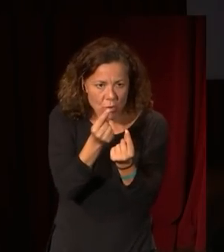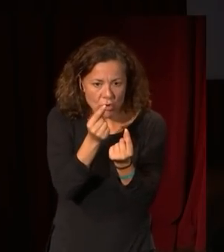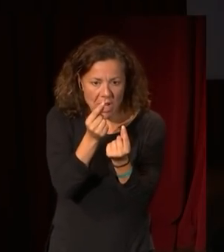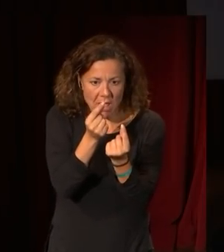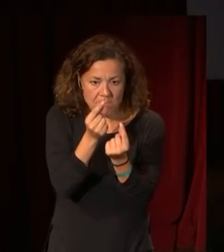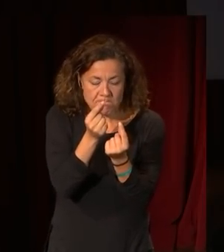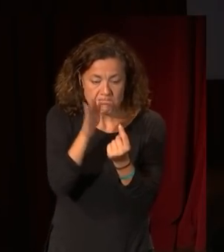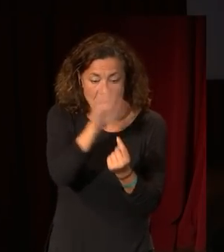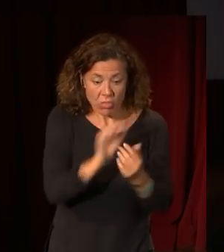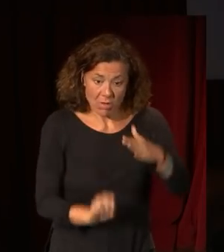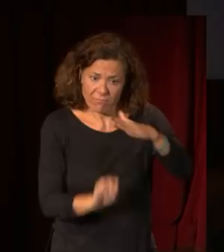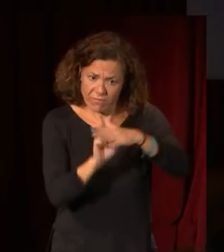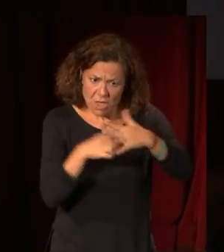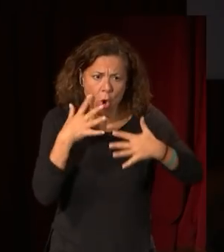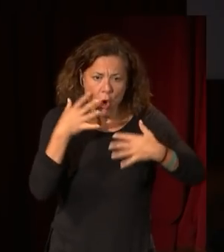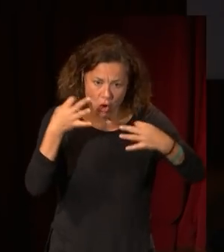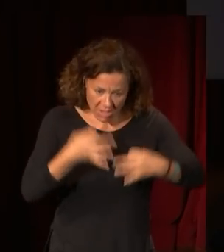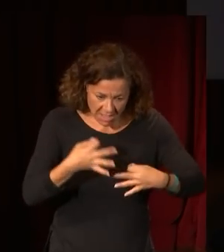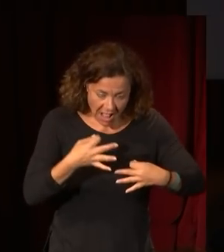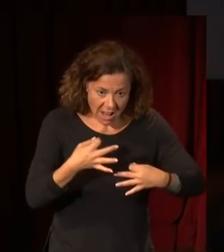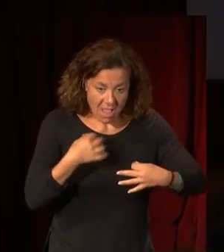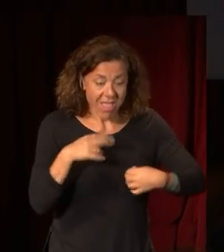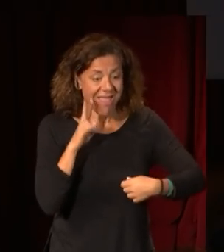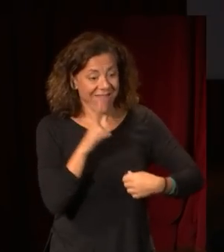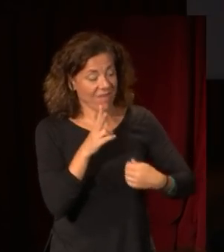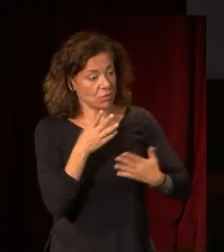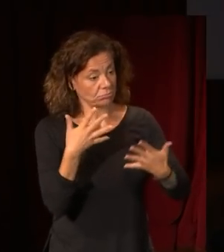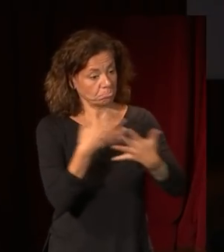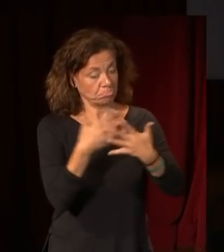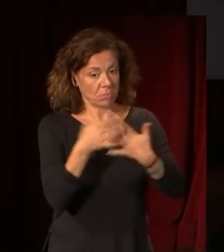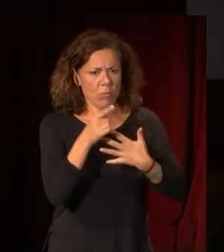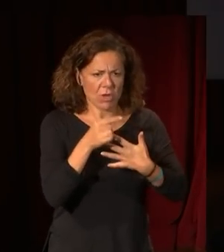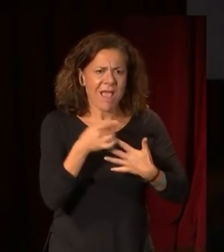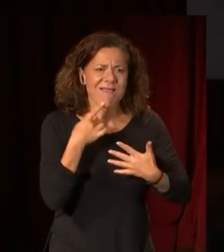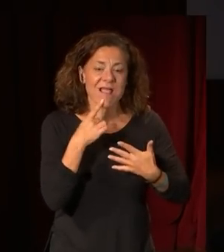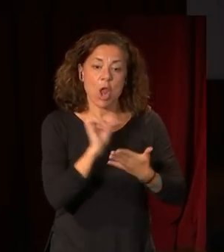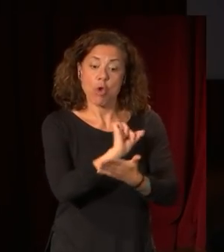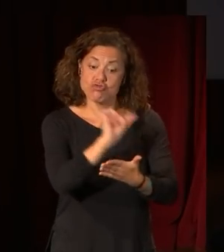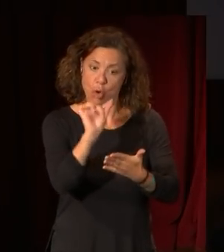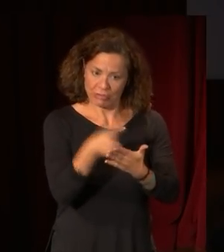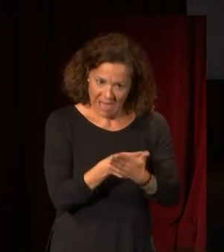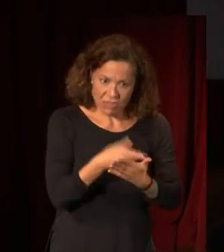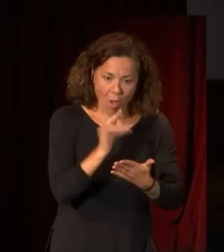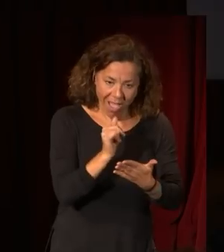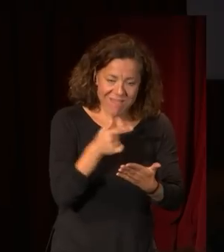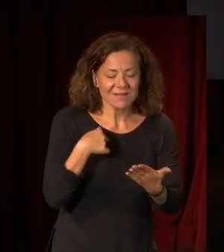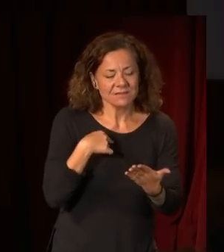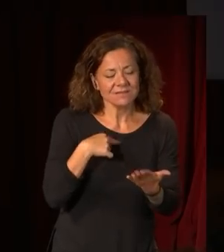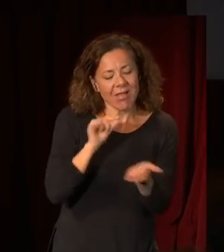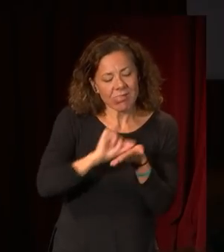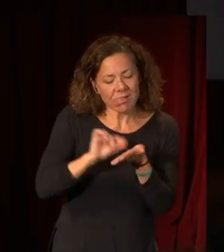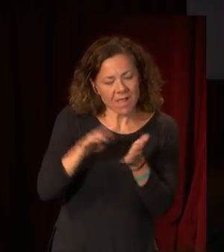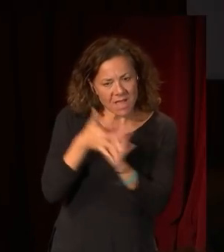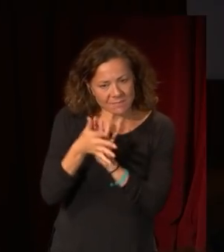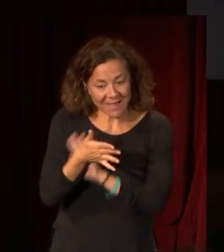la parte superior son originales y cuando vemos el contrato porque en este caso hemos conservado el contrato de santo domingo de estilos se ve que claramente se